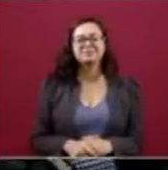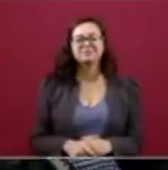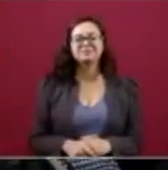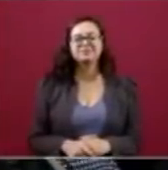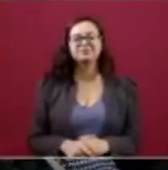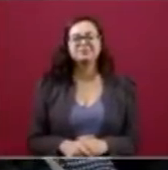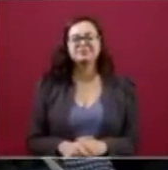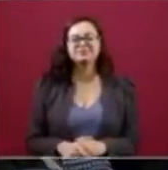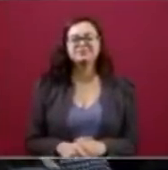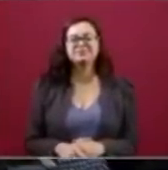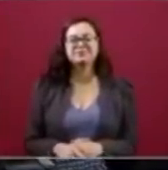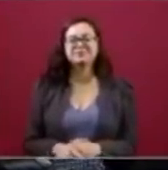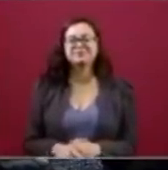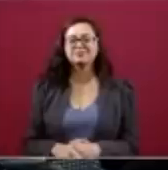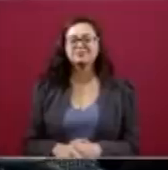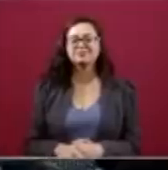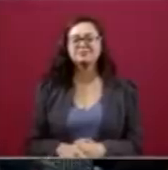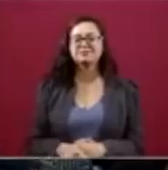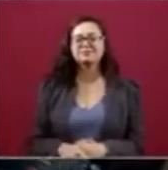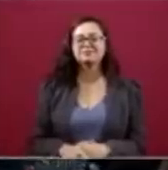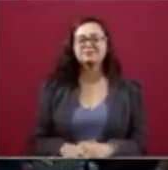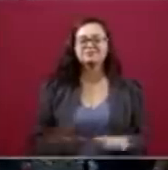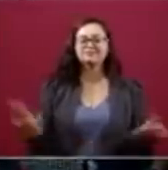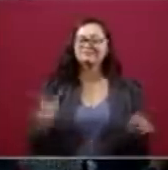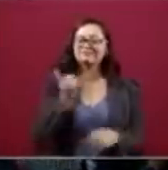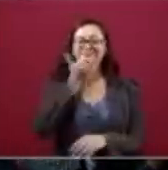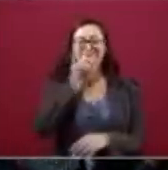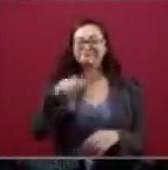No, pero ya quedamos que